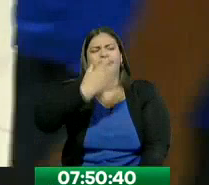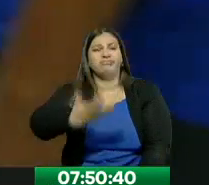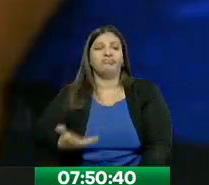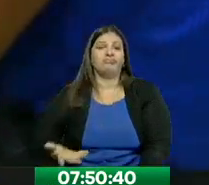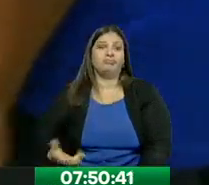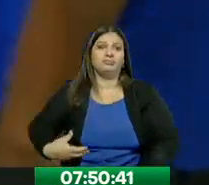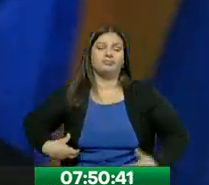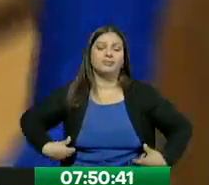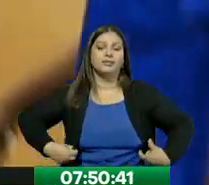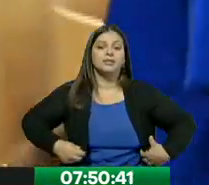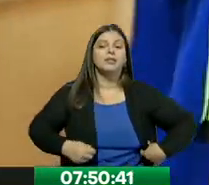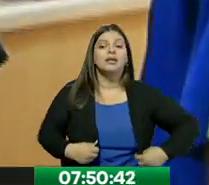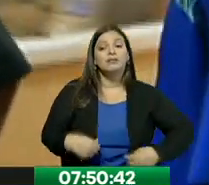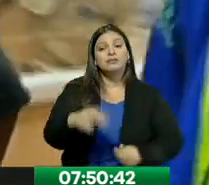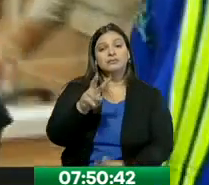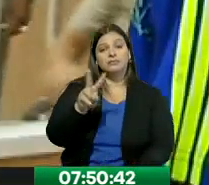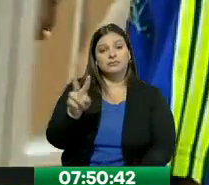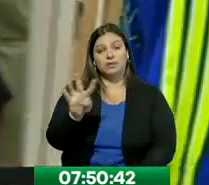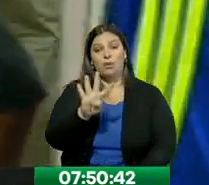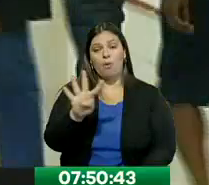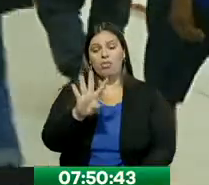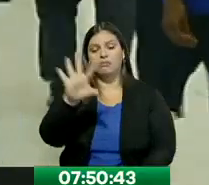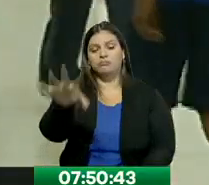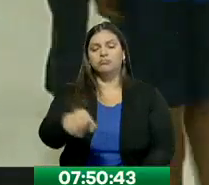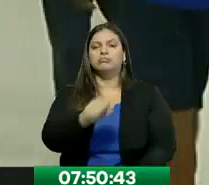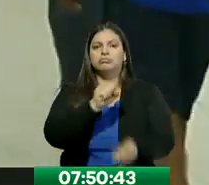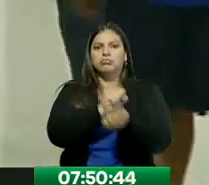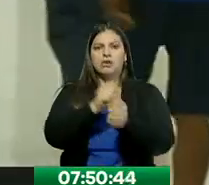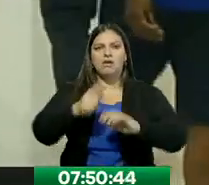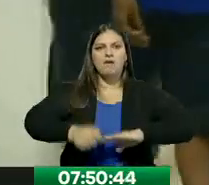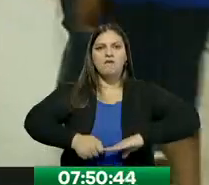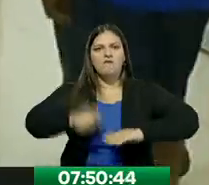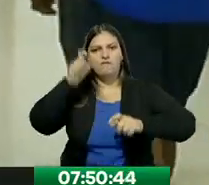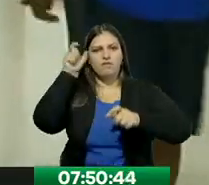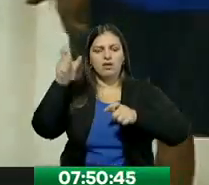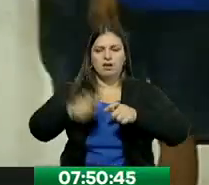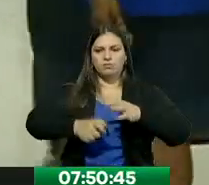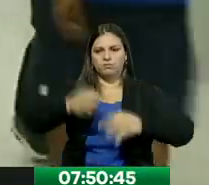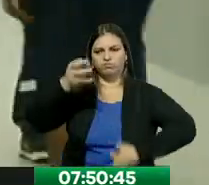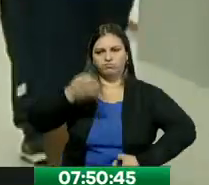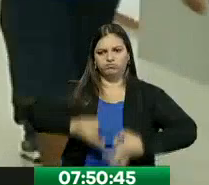a órdenes del fiscal de turno para la audiencia pertinente,